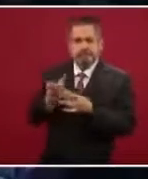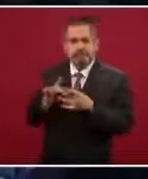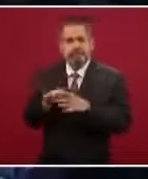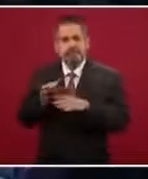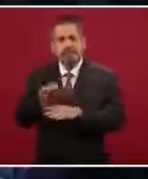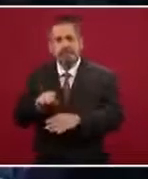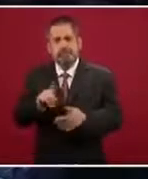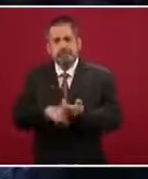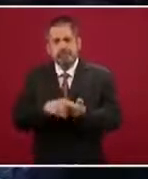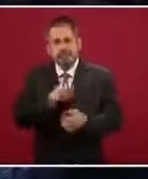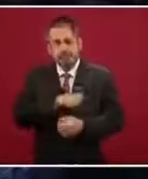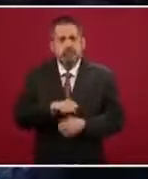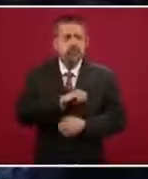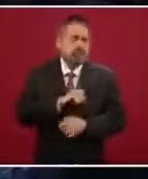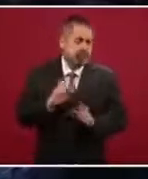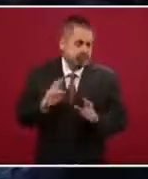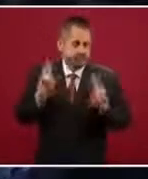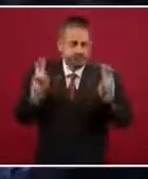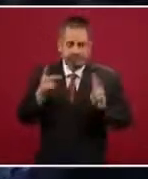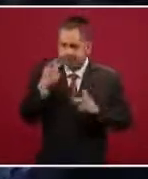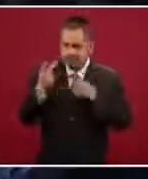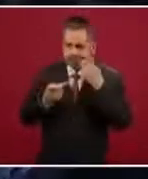salud,